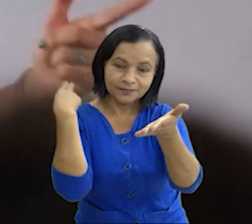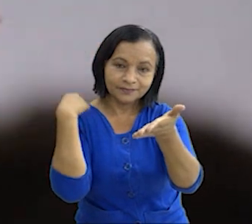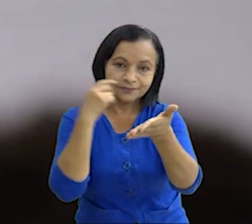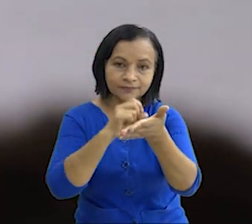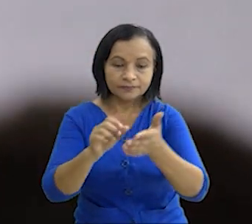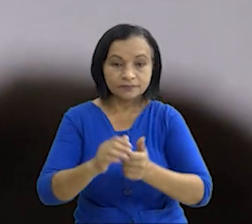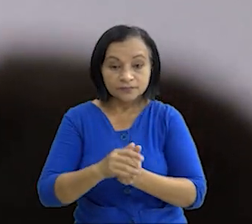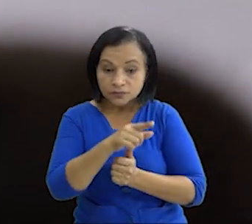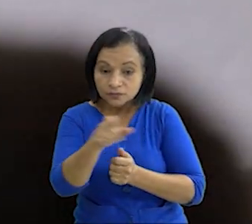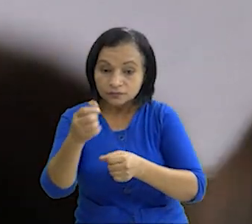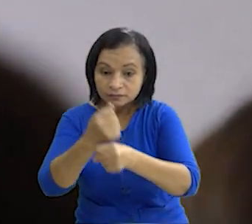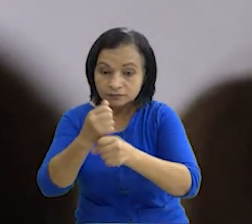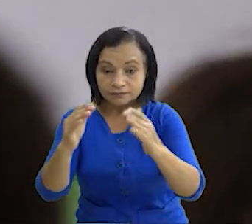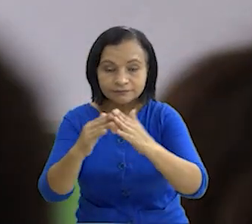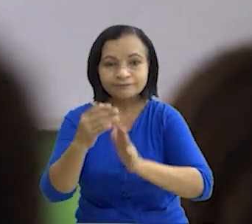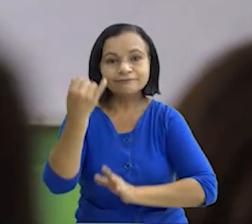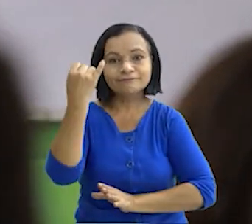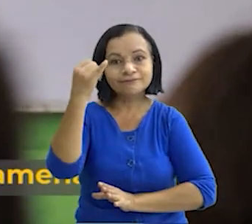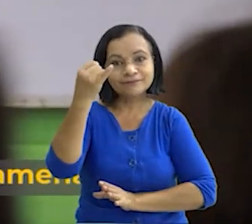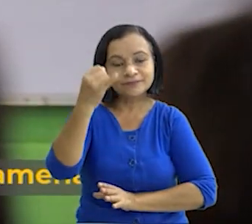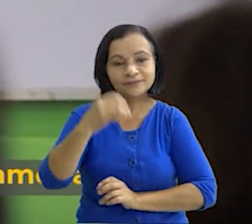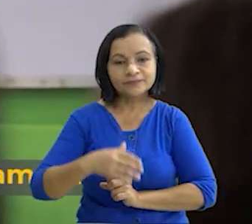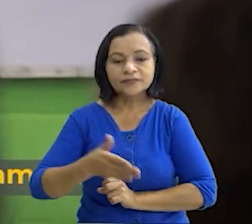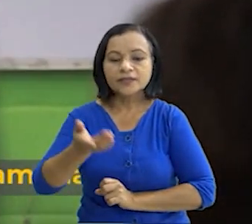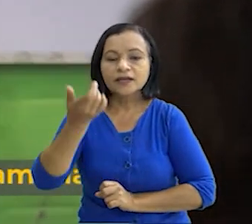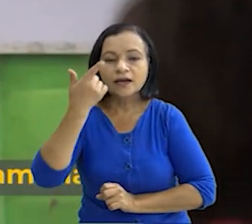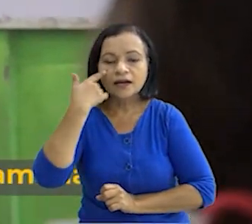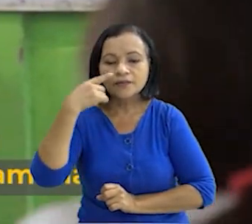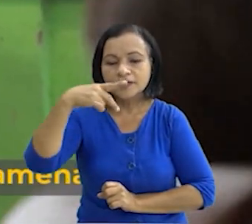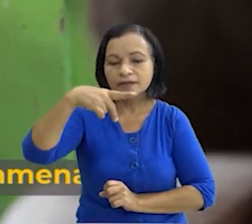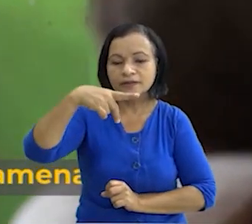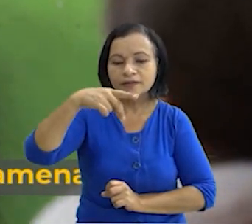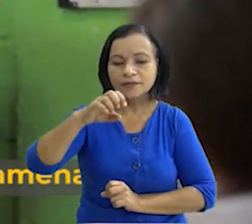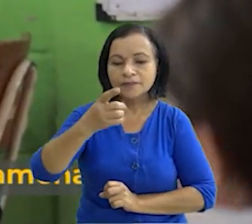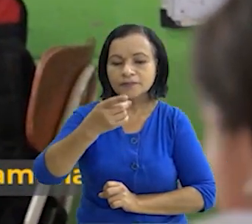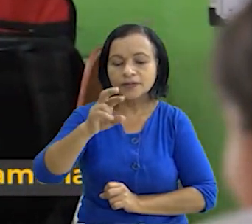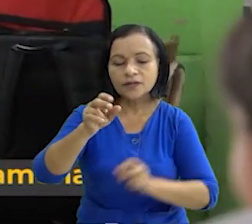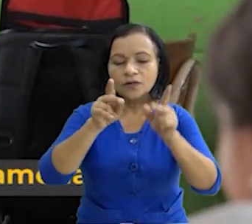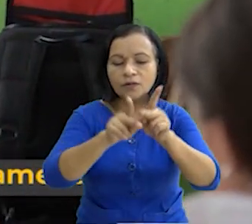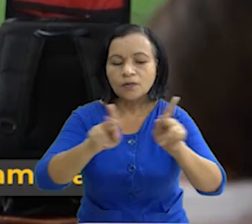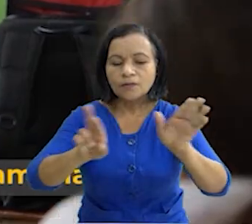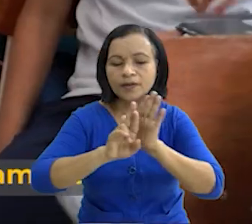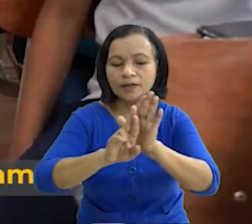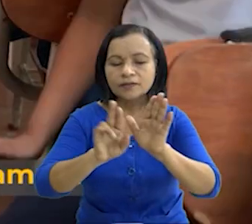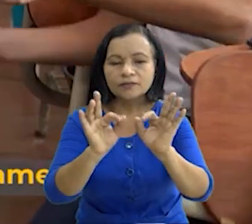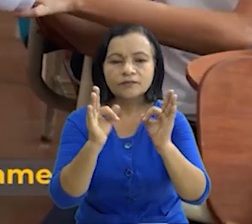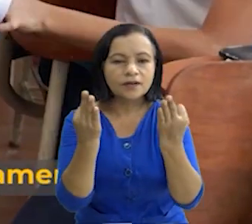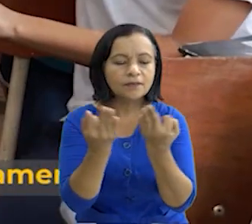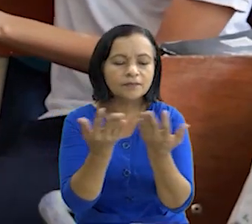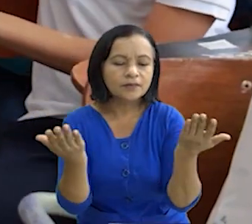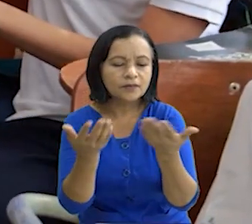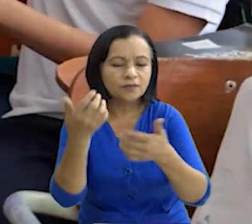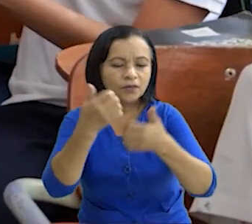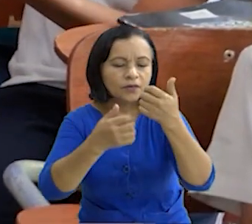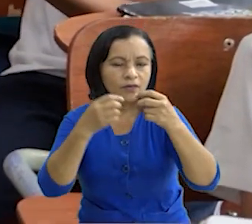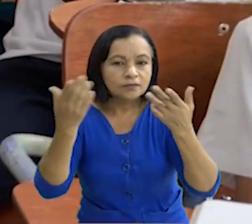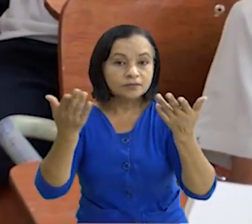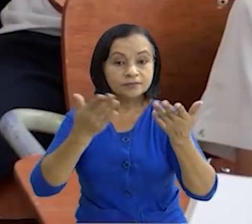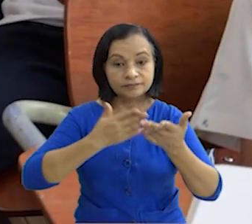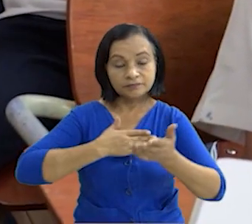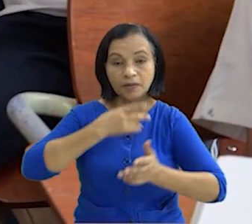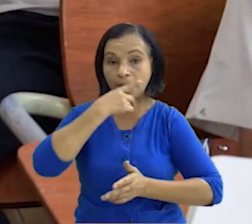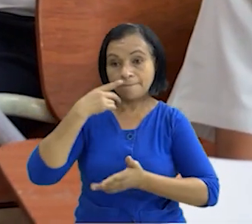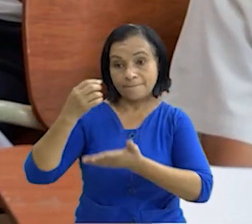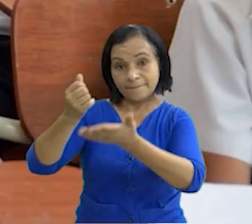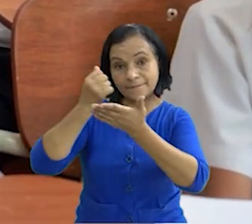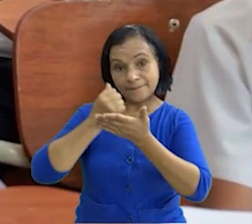Buenos días, maestra. ¿Hicieron la tarea? Sí. A ver, Pedrito, ¿cómo hiciste tu plan de respuesta familiar multiamenaza? Pues mi papá nos